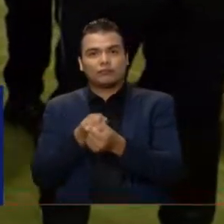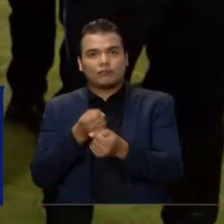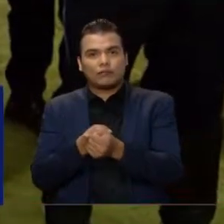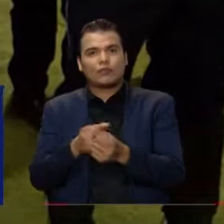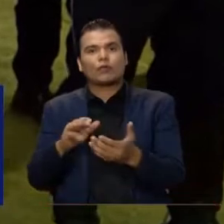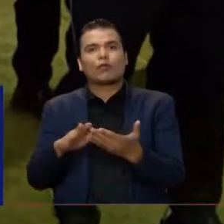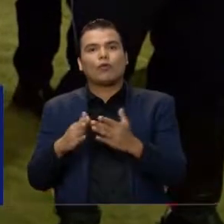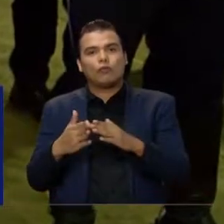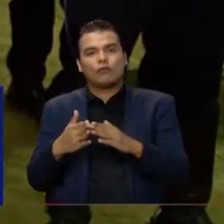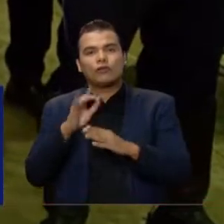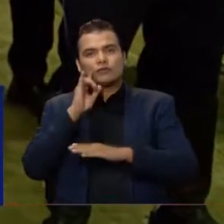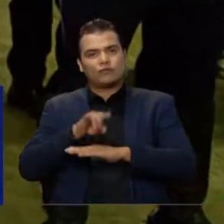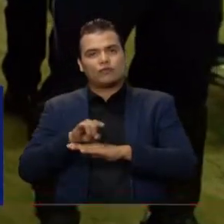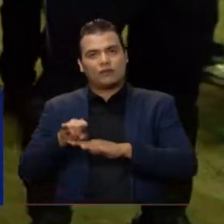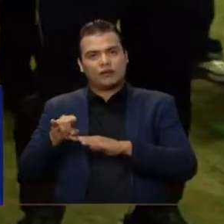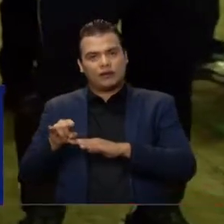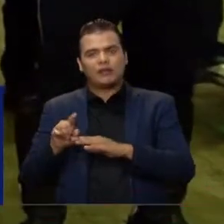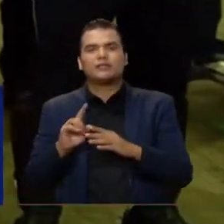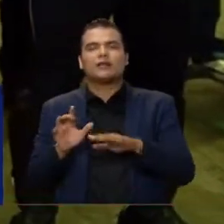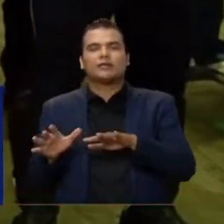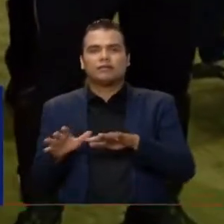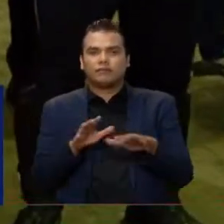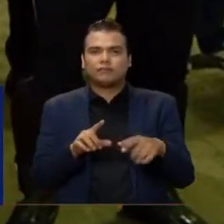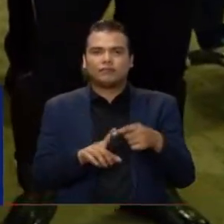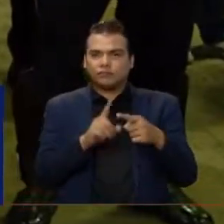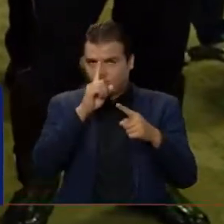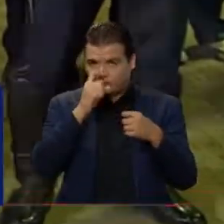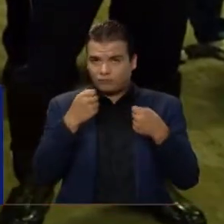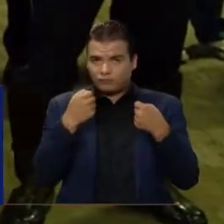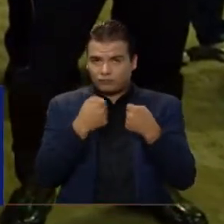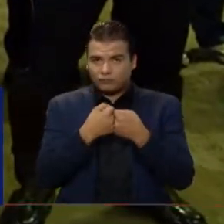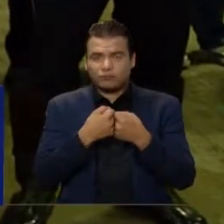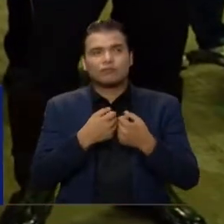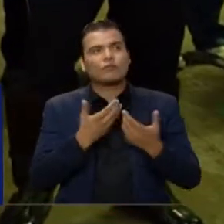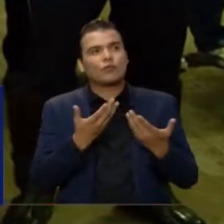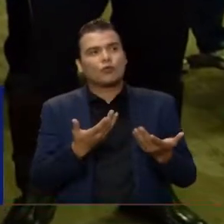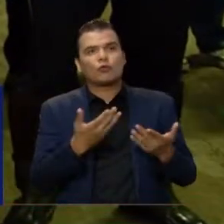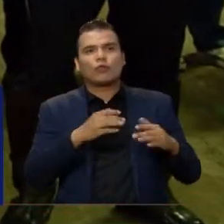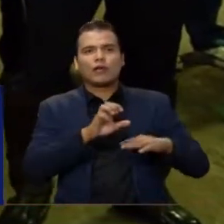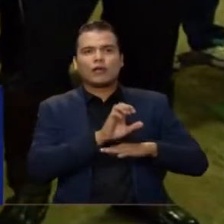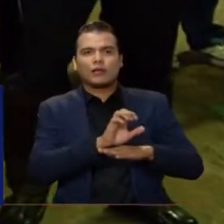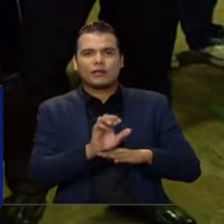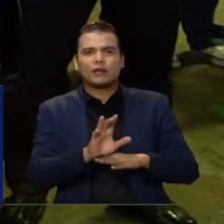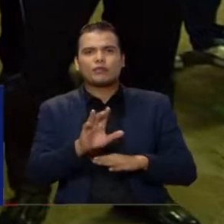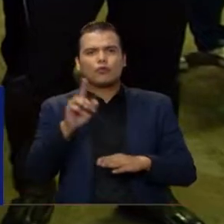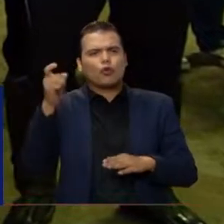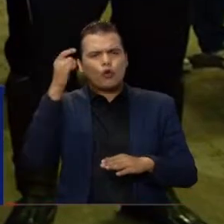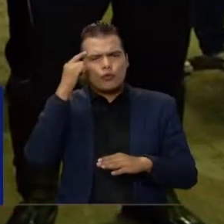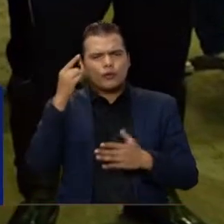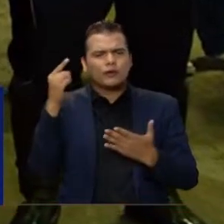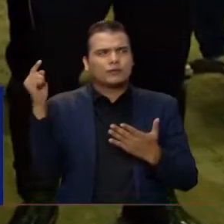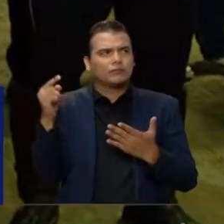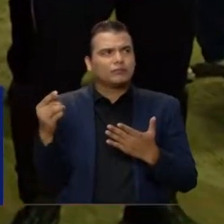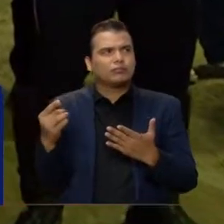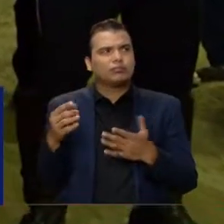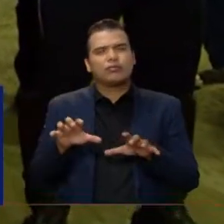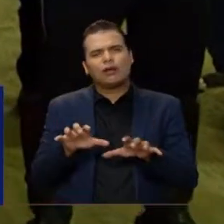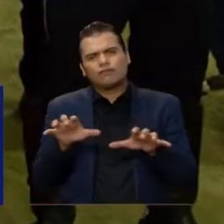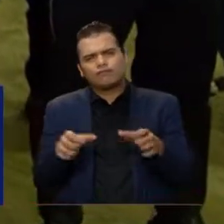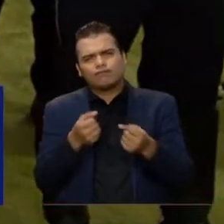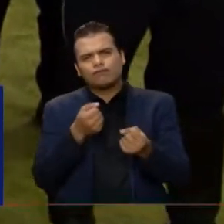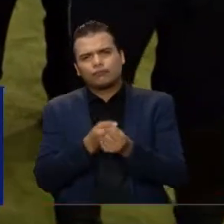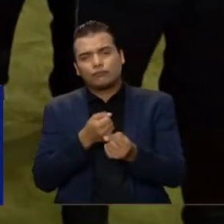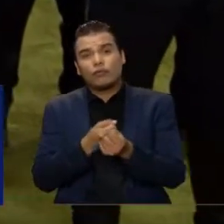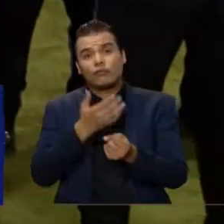zona, deben estar articulados con la institucionalidad y con las actividades que en ese espacio público se desarrollan toda vez que